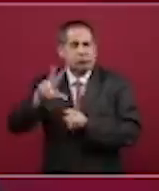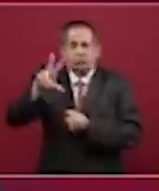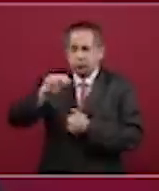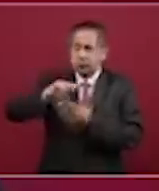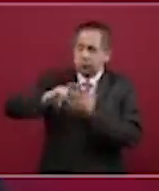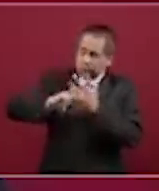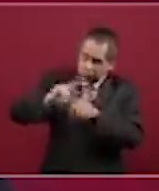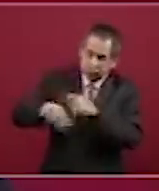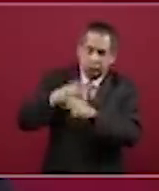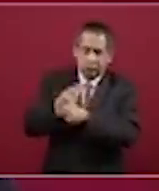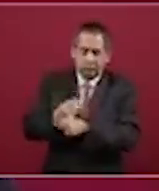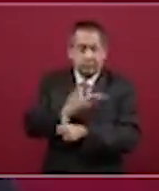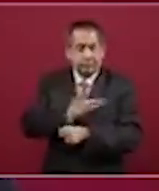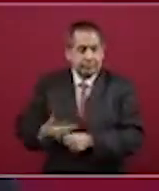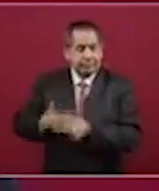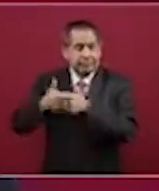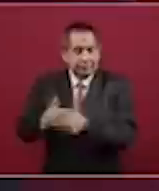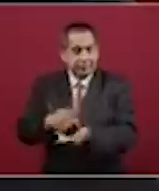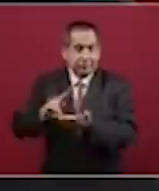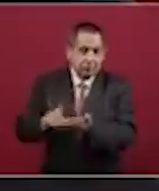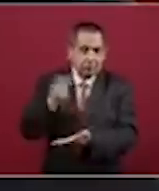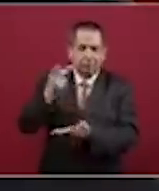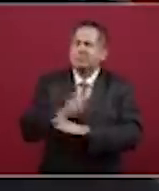no reelección. Muchos de ellos